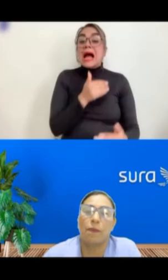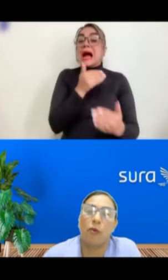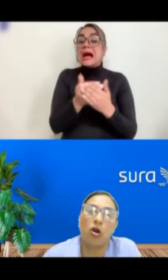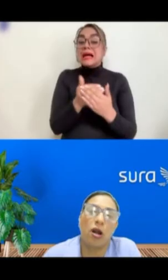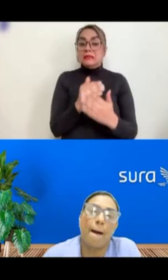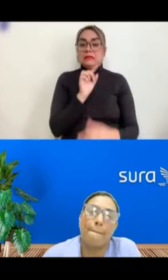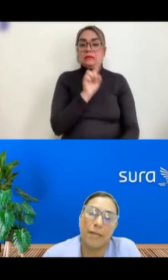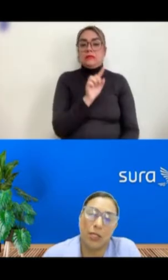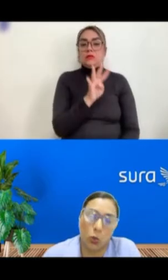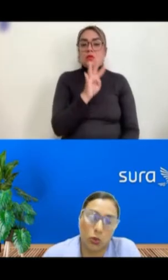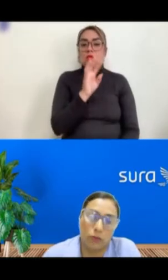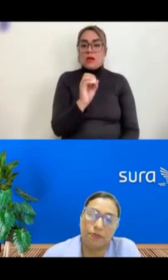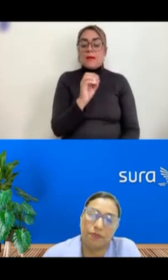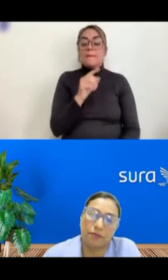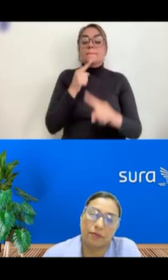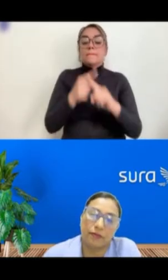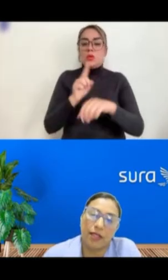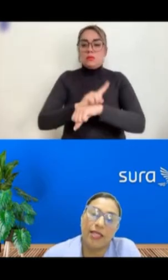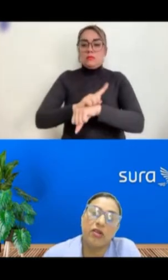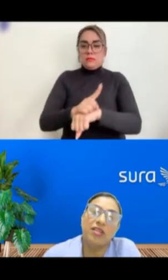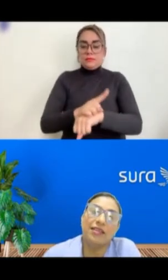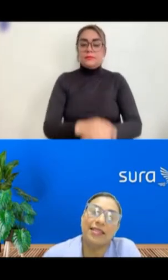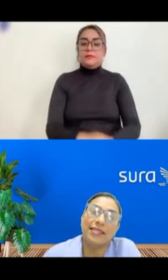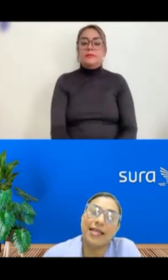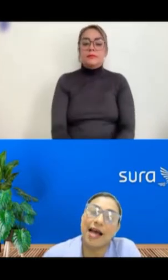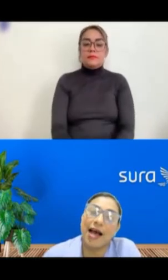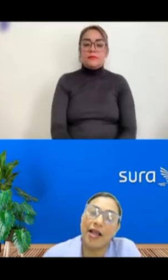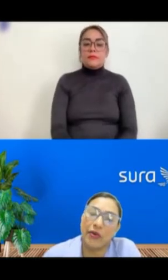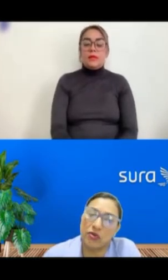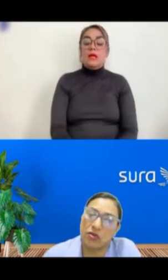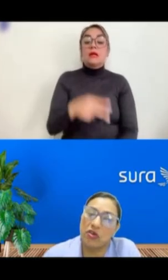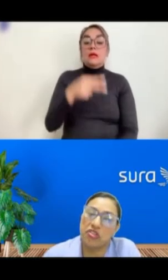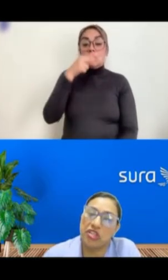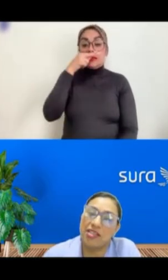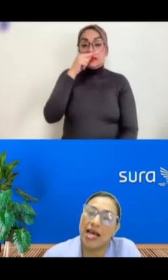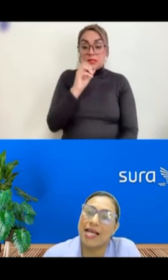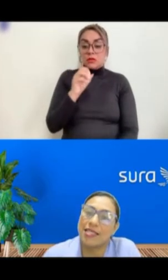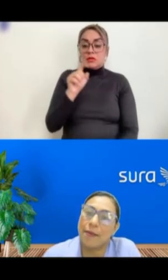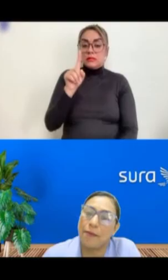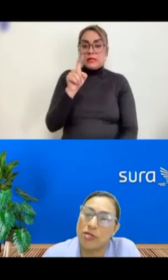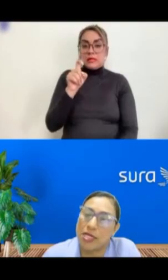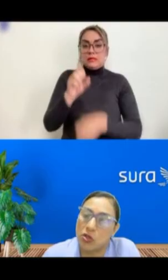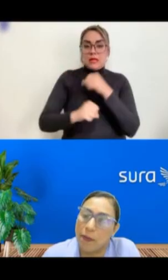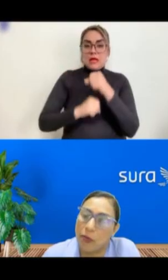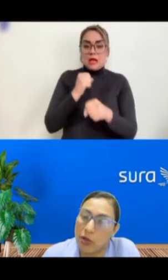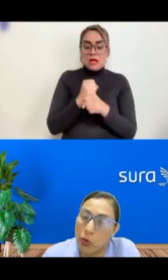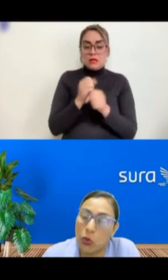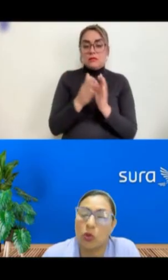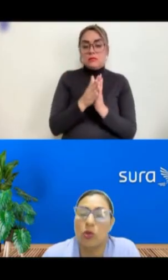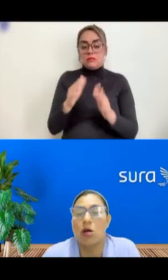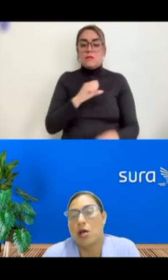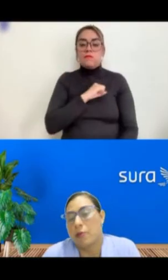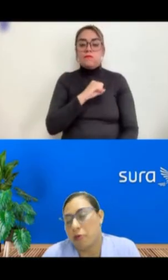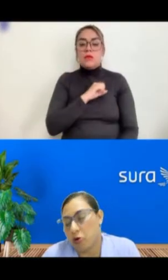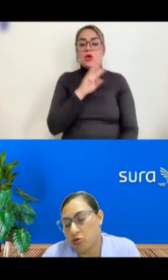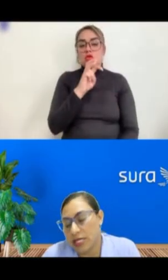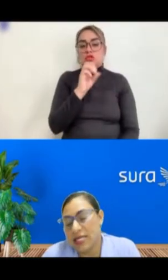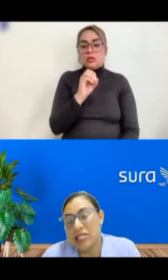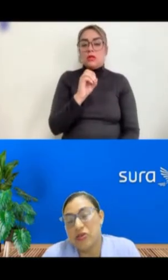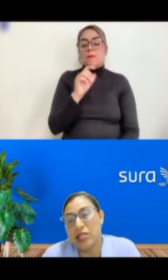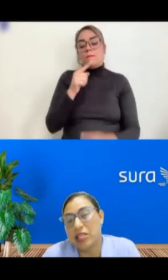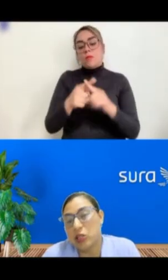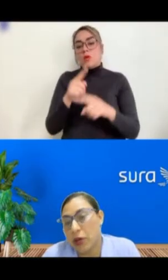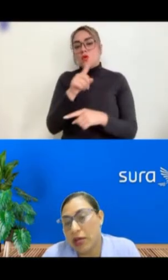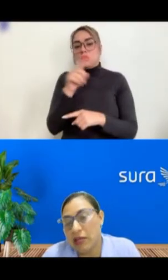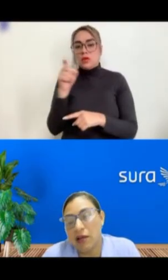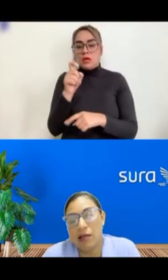140 pulsaciones por minuto. Niños de hasta 6 años, de 80 a 100 pulsaciones por minuto. Puedo